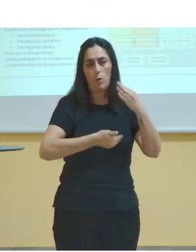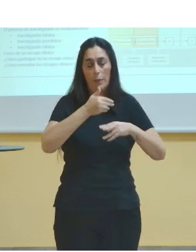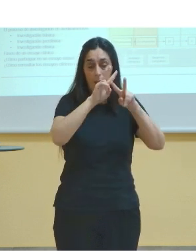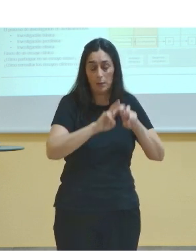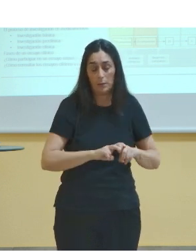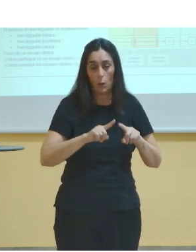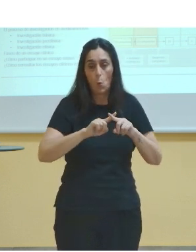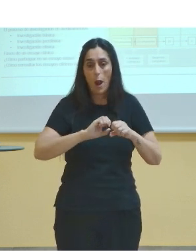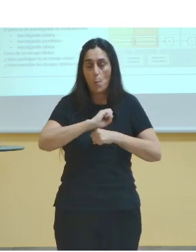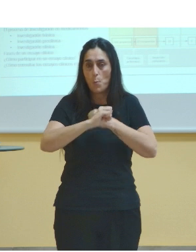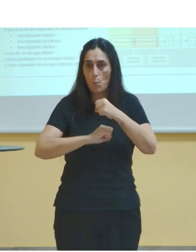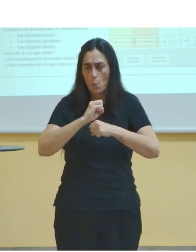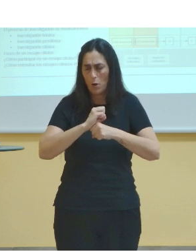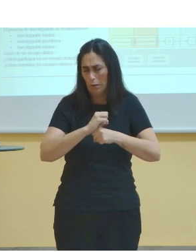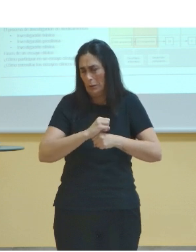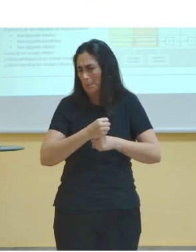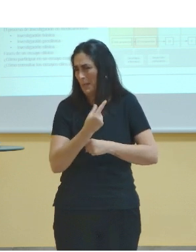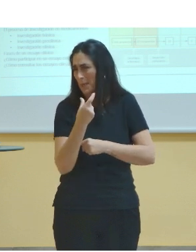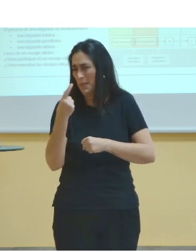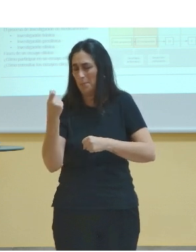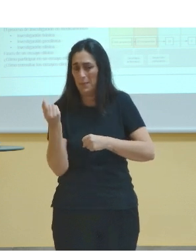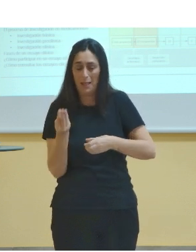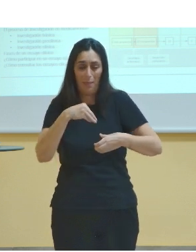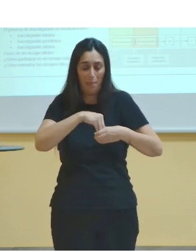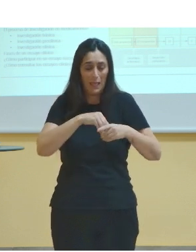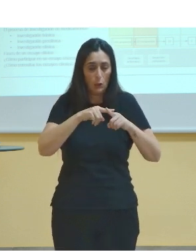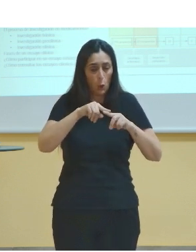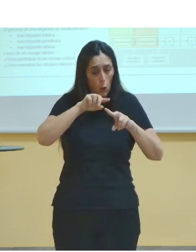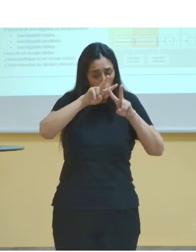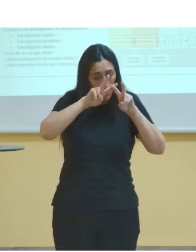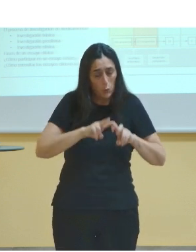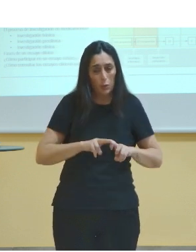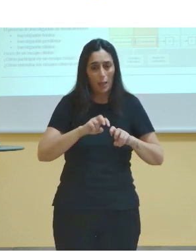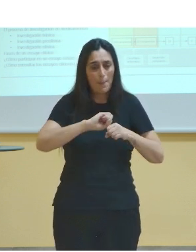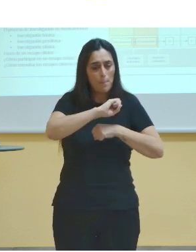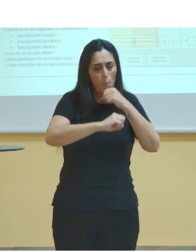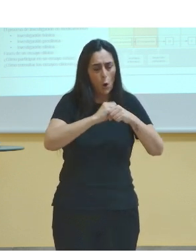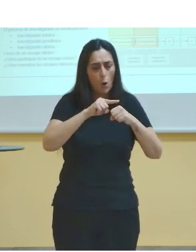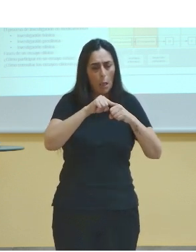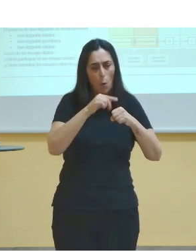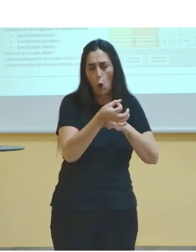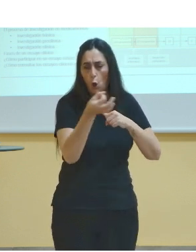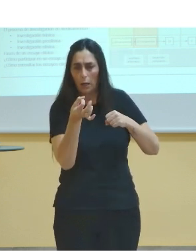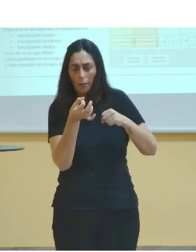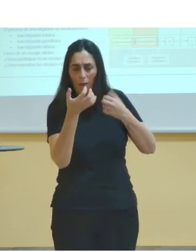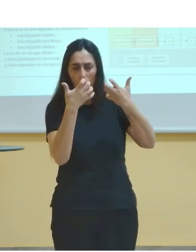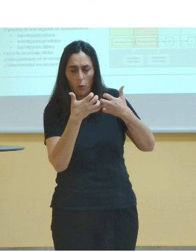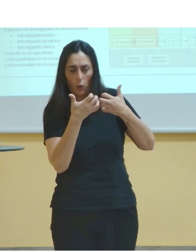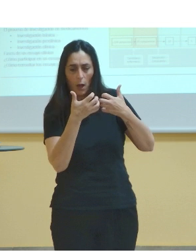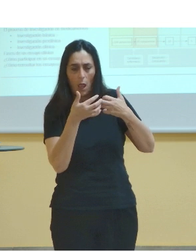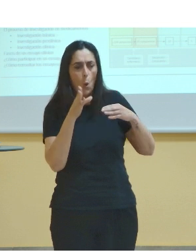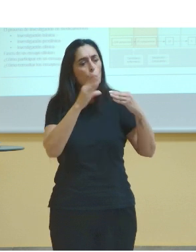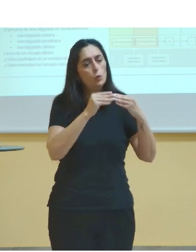de moléculas, miles de moléculas en las cuales hay que buscar su eficacia y su